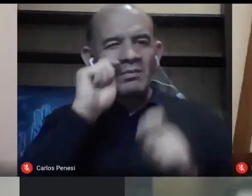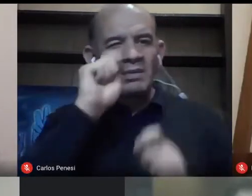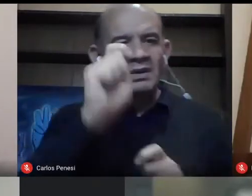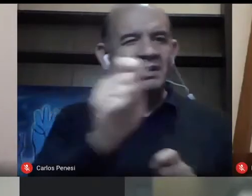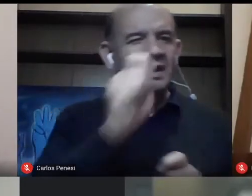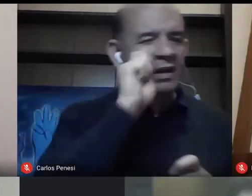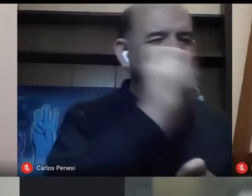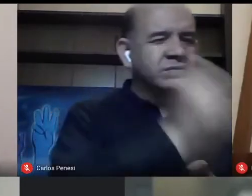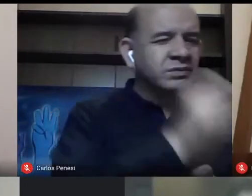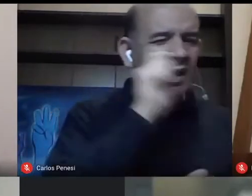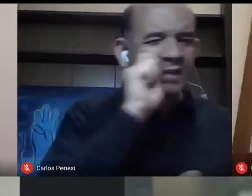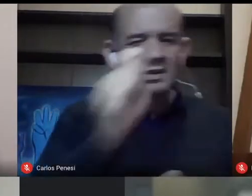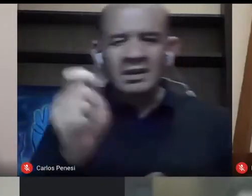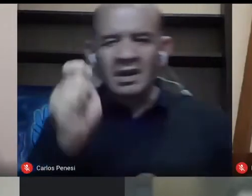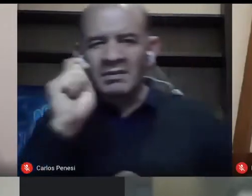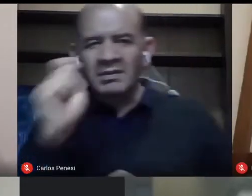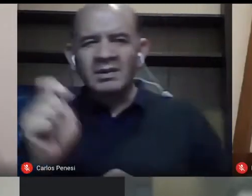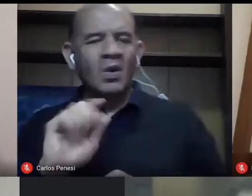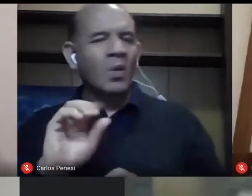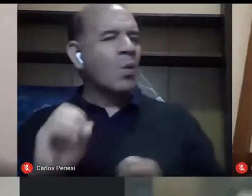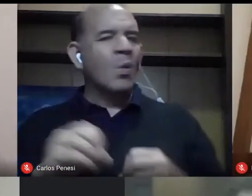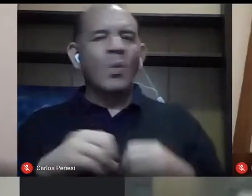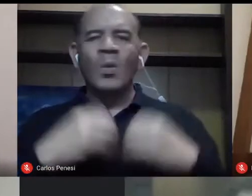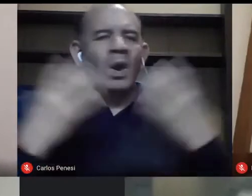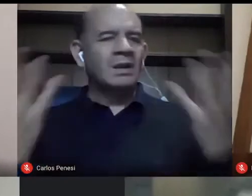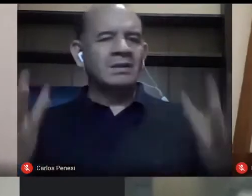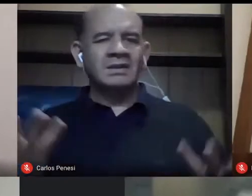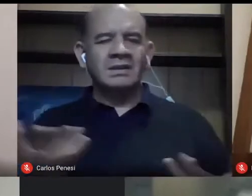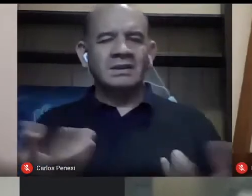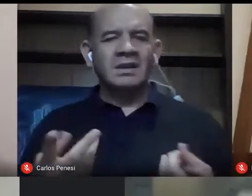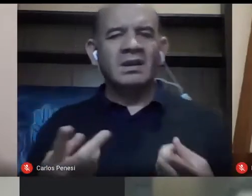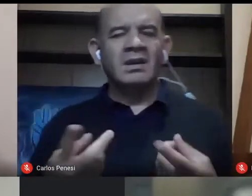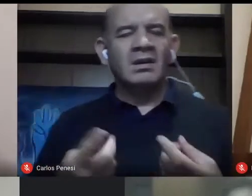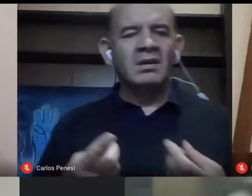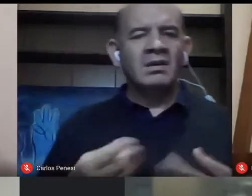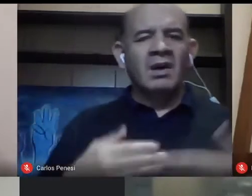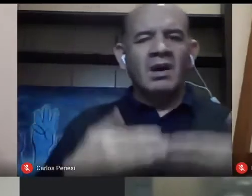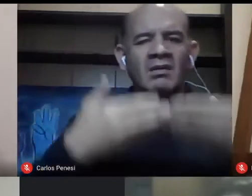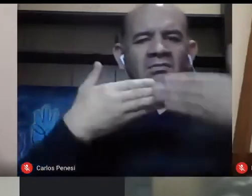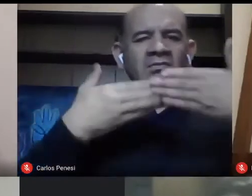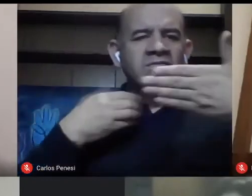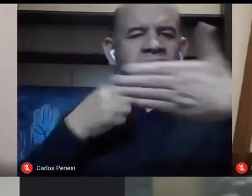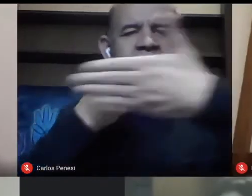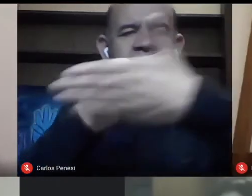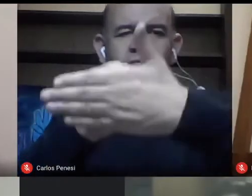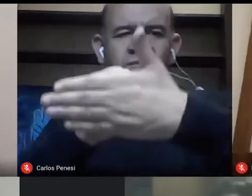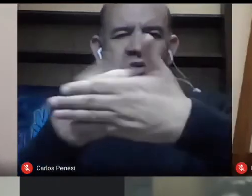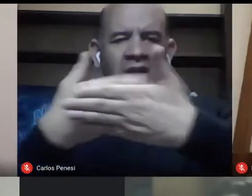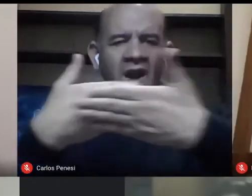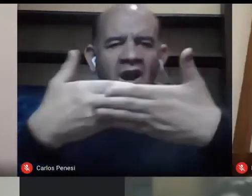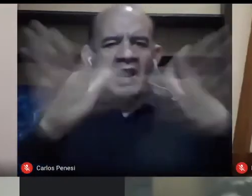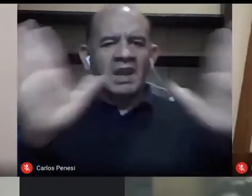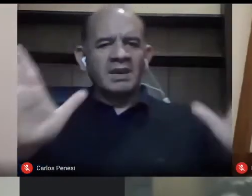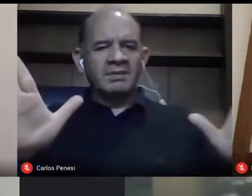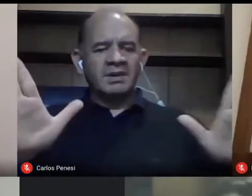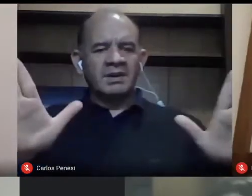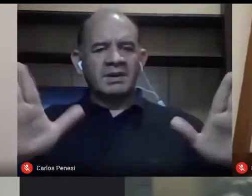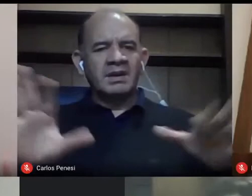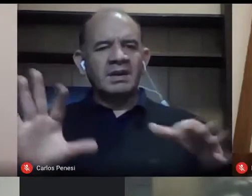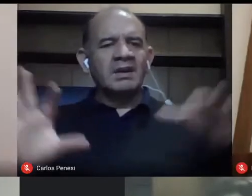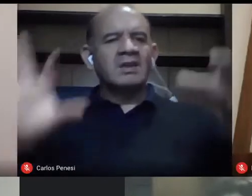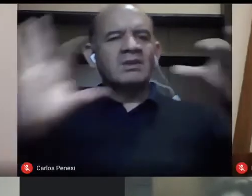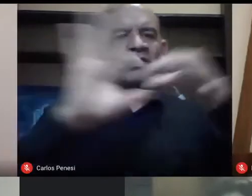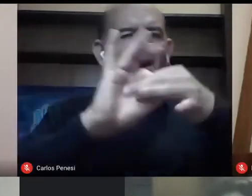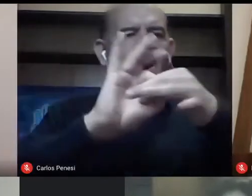que la biblioteca pueda cubrirlo sin generar ninguna barrera ni trato distintivo ni por